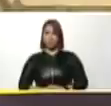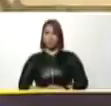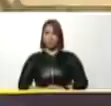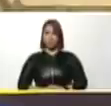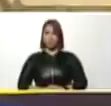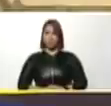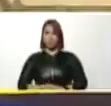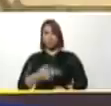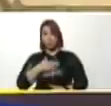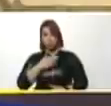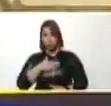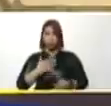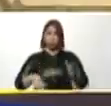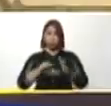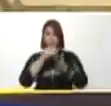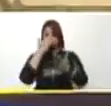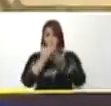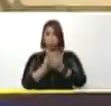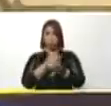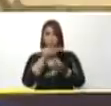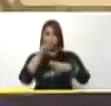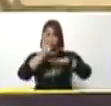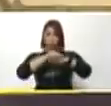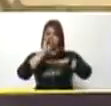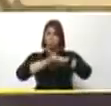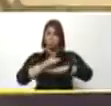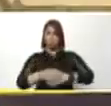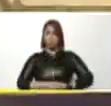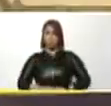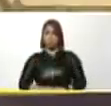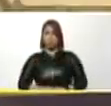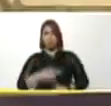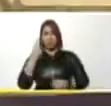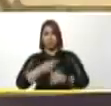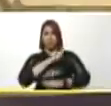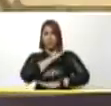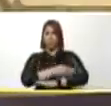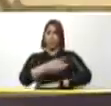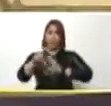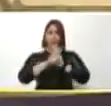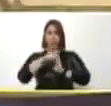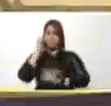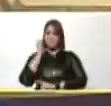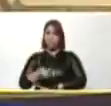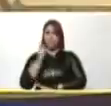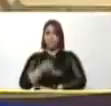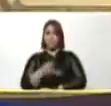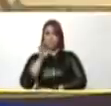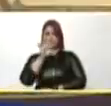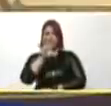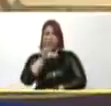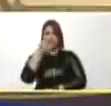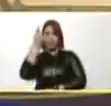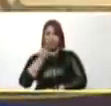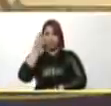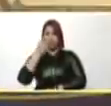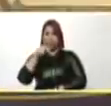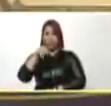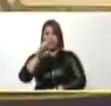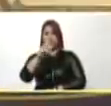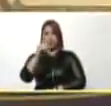Y yo reitero ante ustedes mi solicitud de que sea el Poder Legislativo del país, diputado Pedro